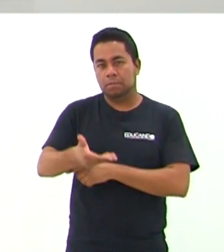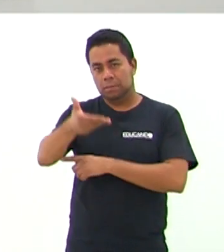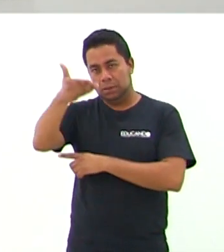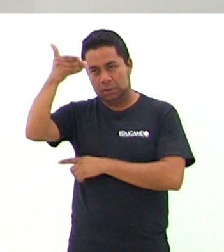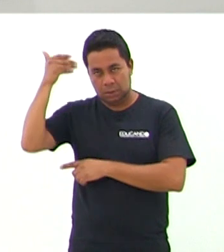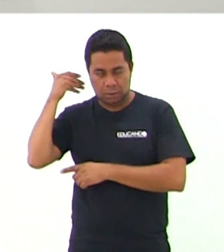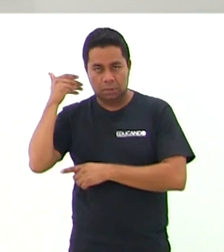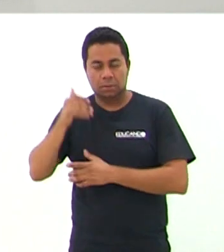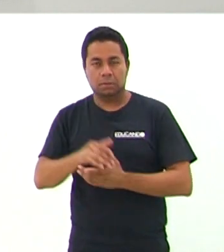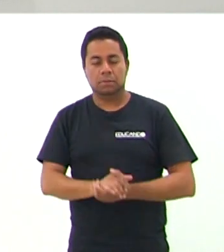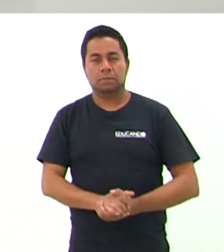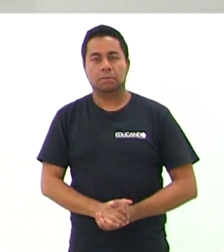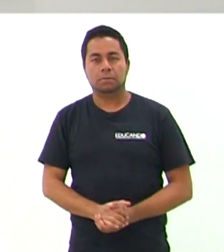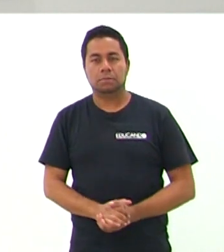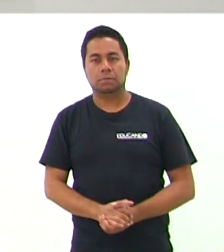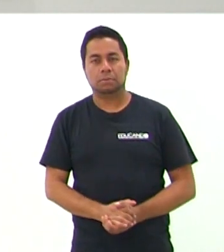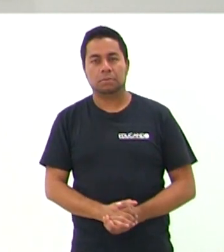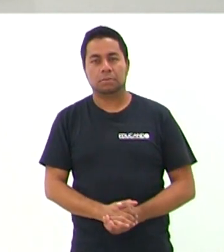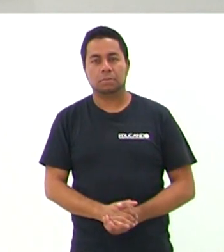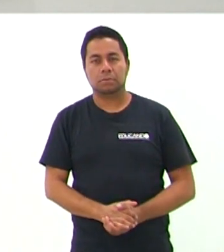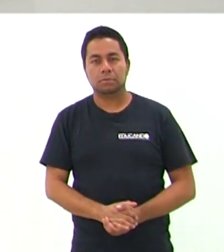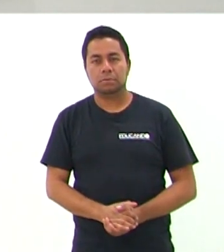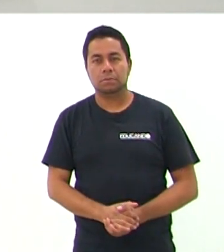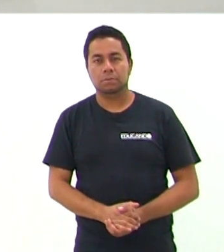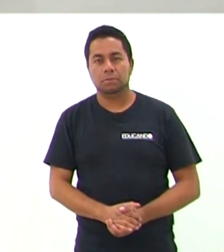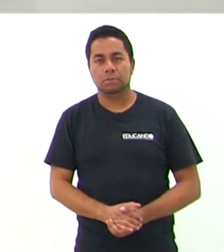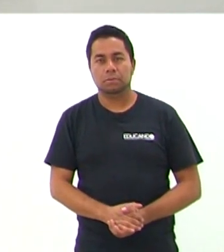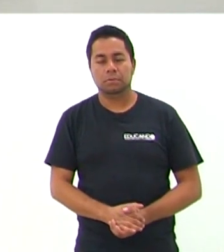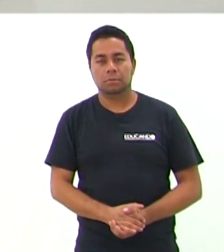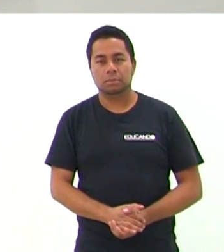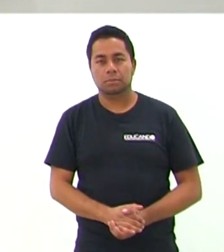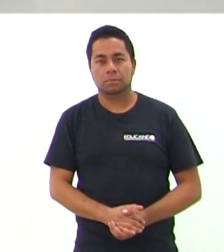bien, pretérito